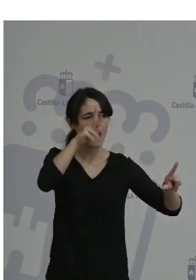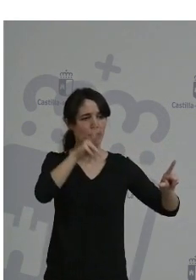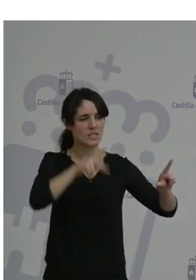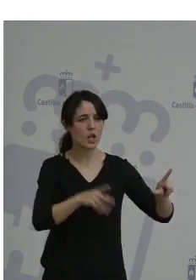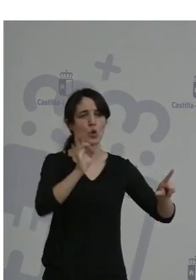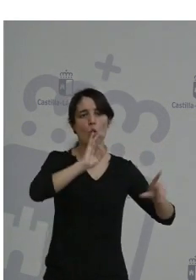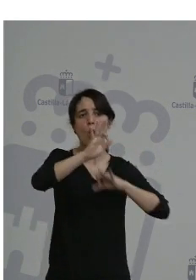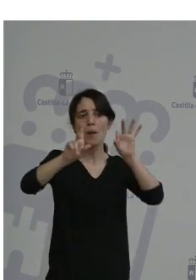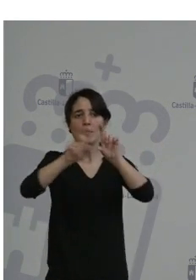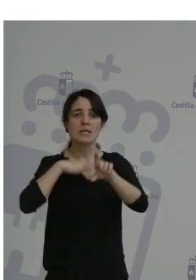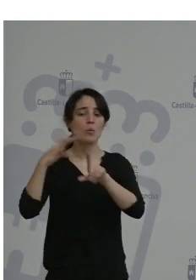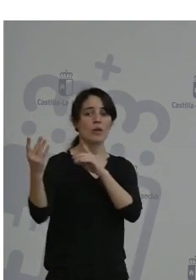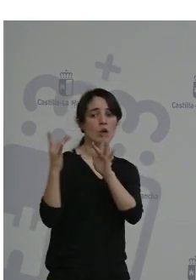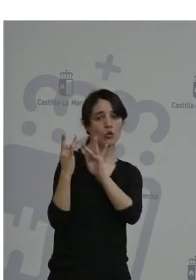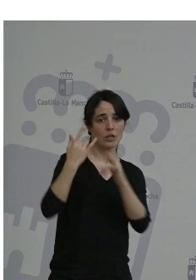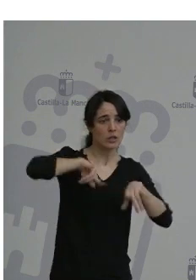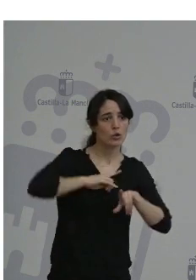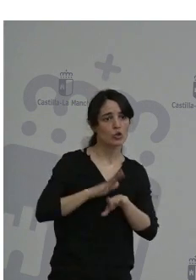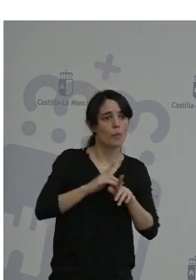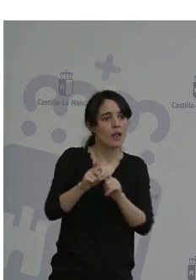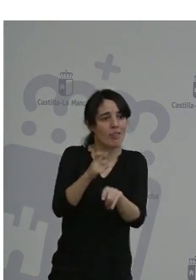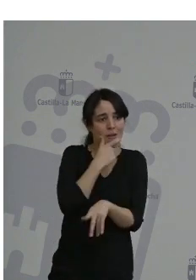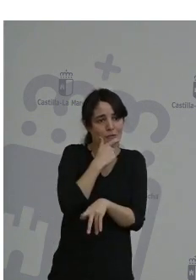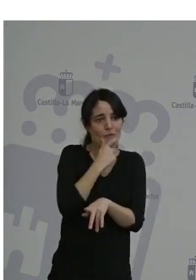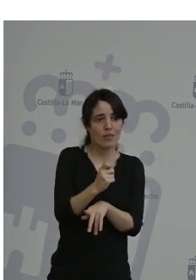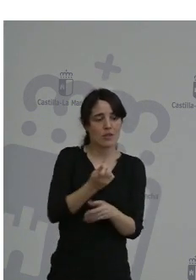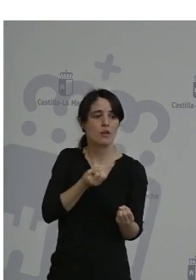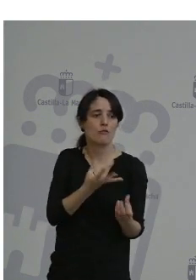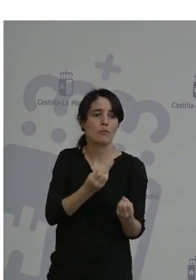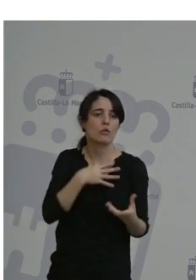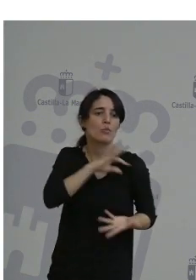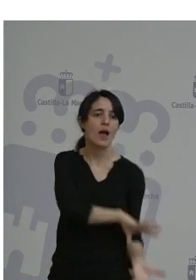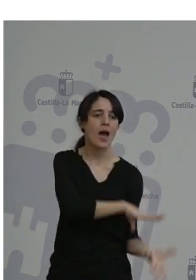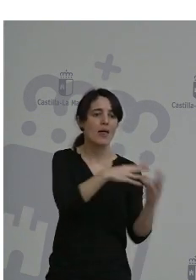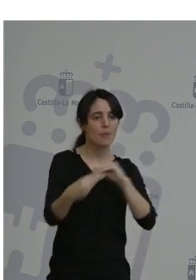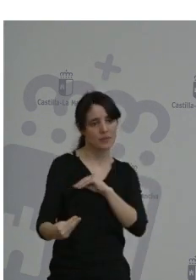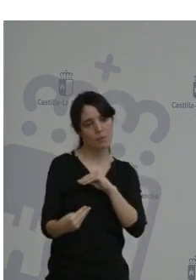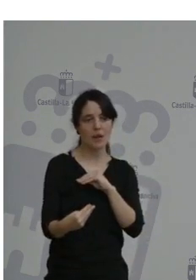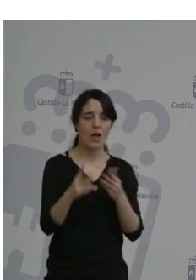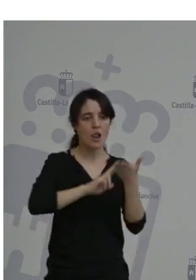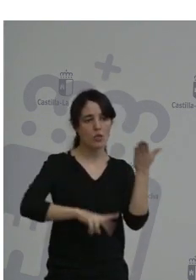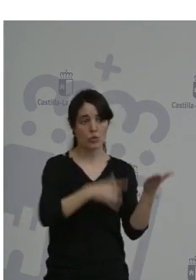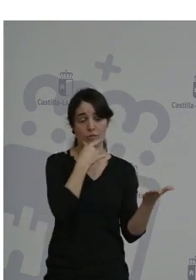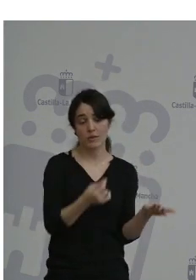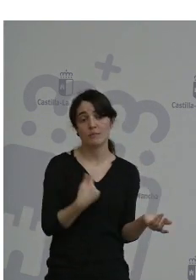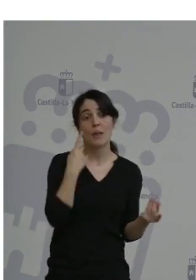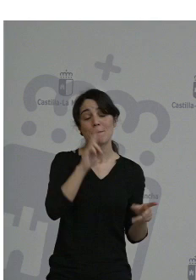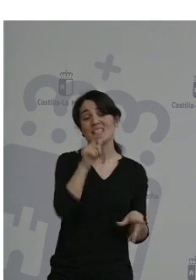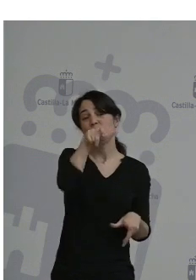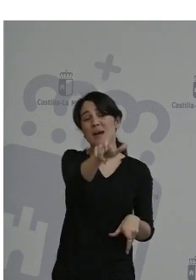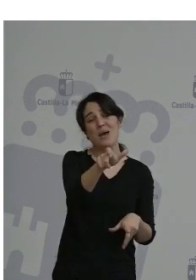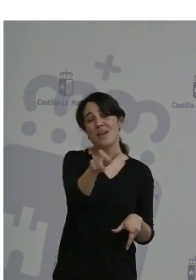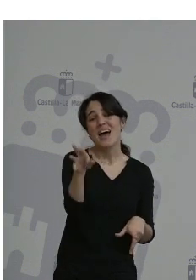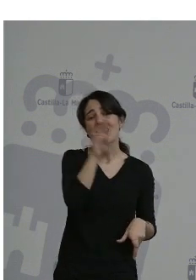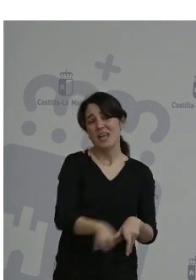con nosotros para facilitar el que esa información se facilite en lectura fácil, que como estáis viendo se repite mucho porque es una piedra angular